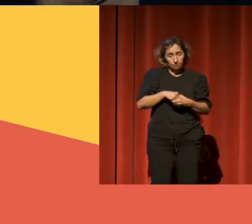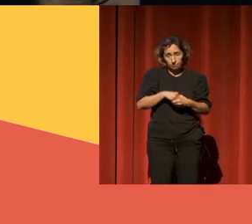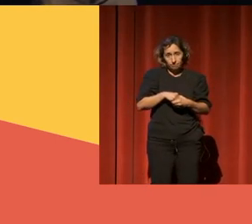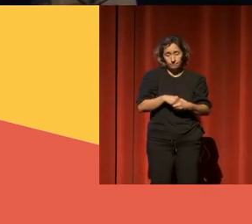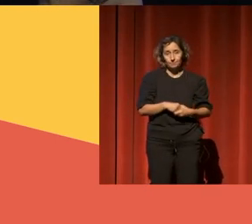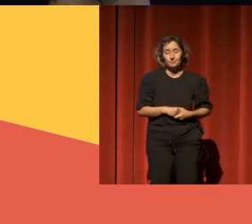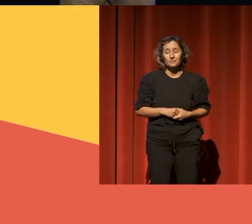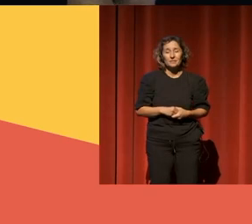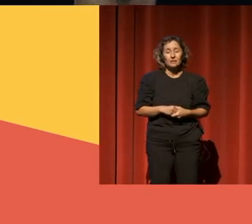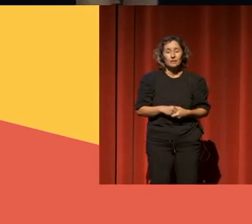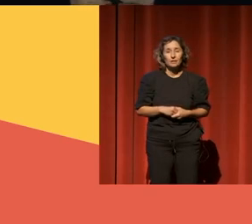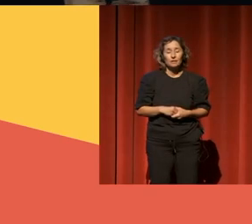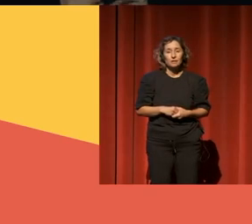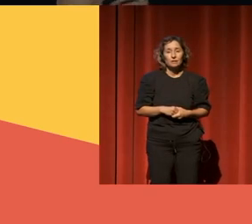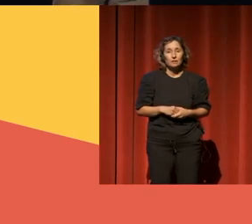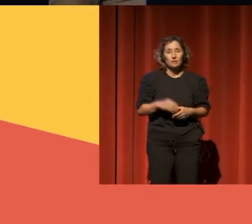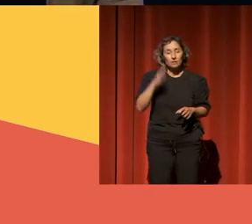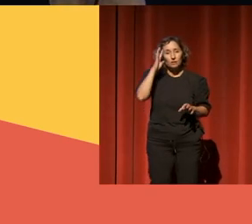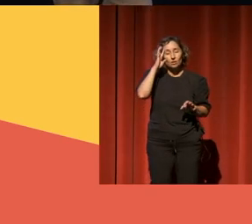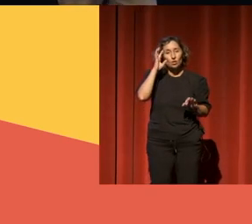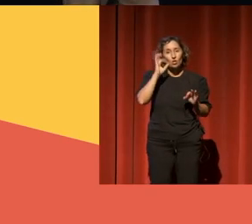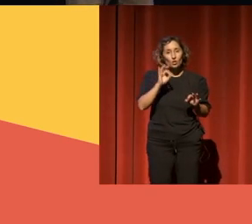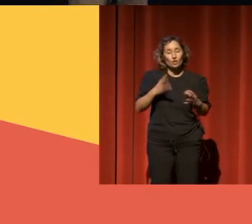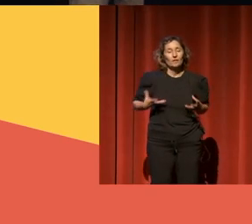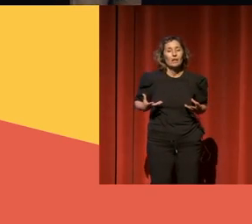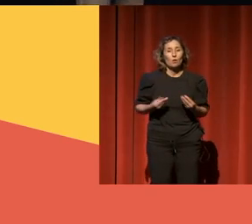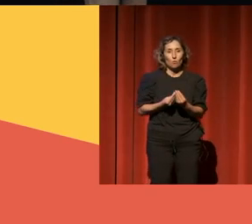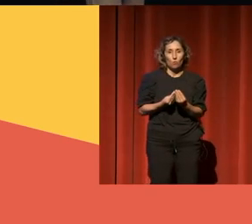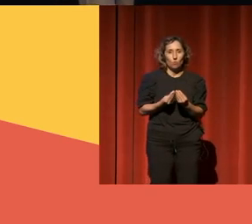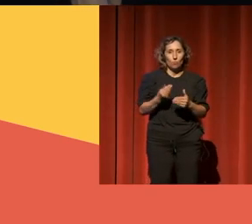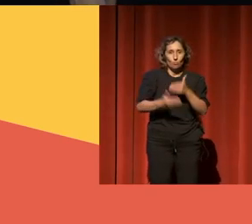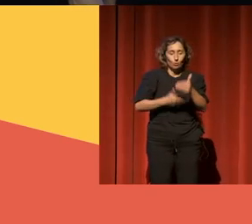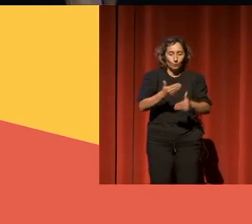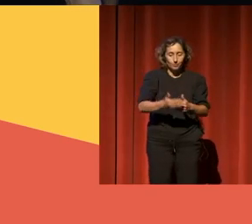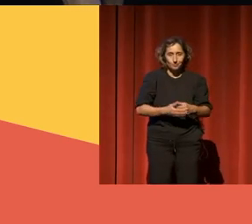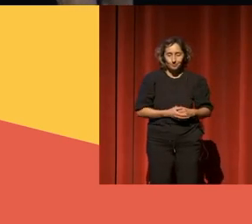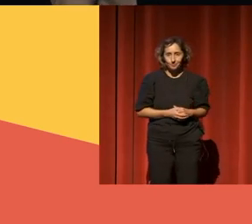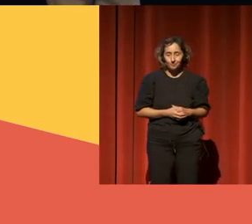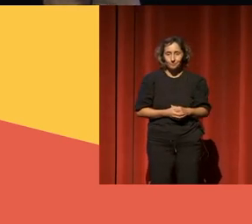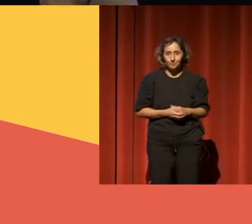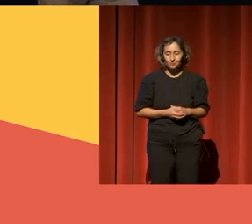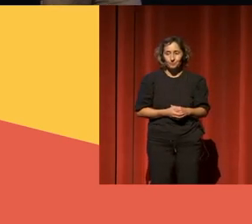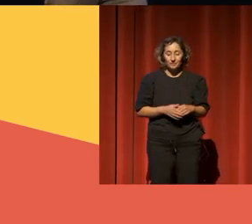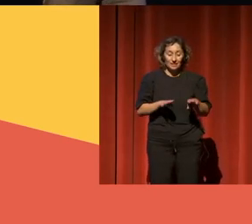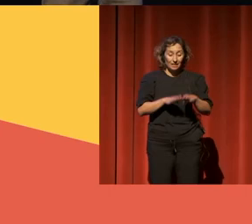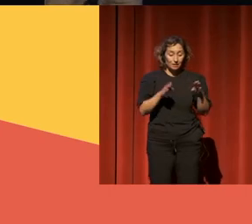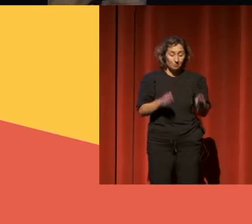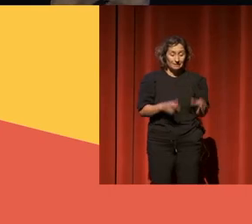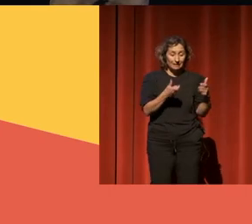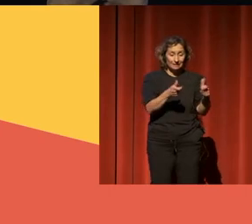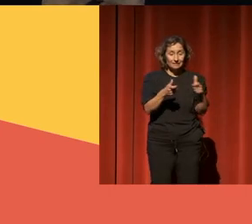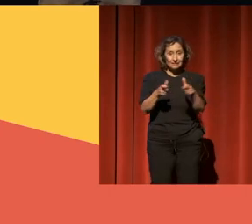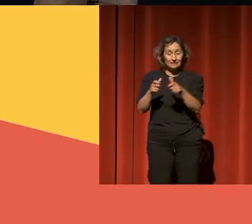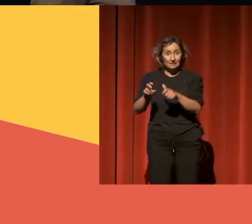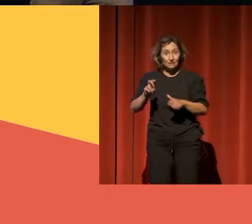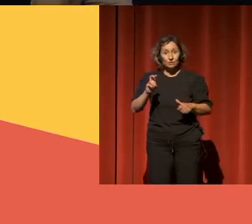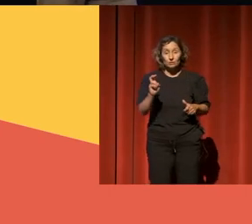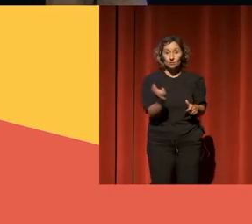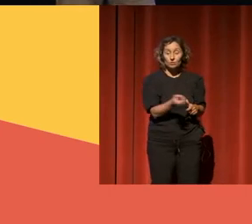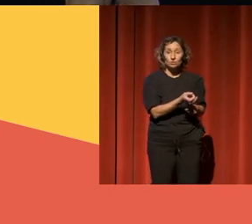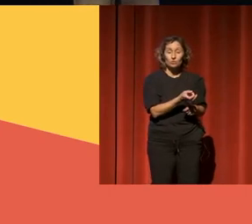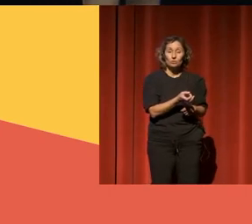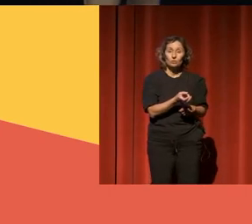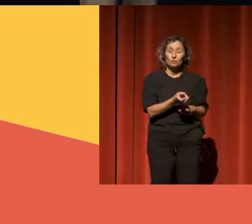eh caracteriza la lógica de la producción vale las mesas intersectoriales también entran un